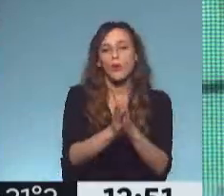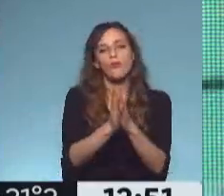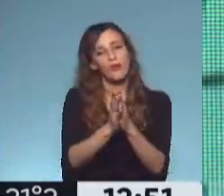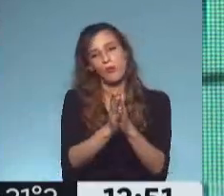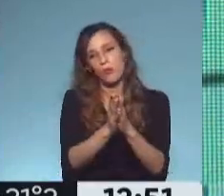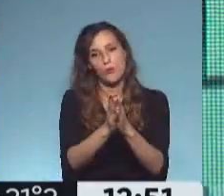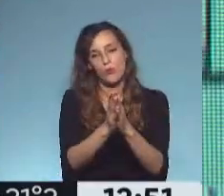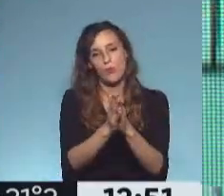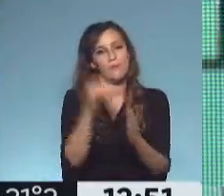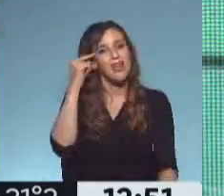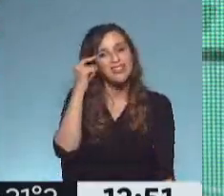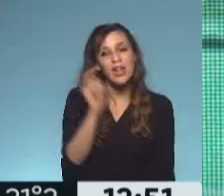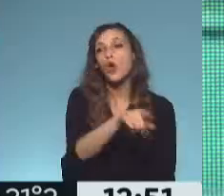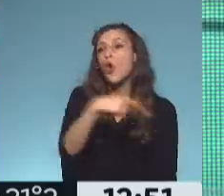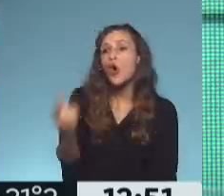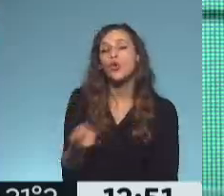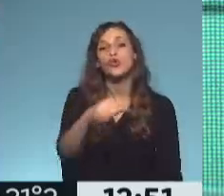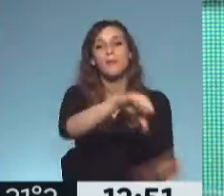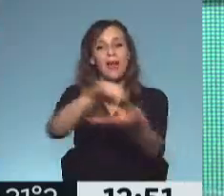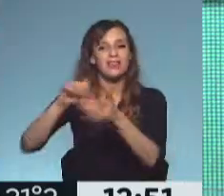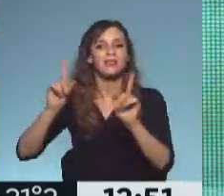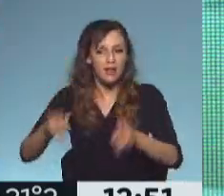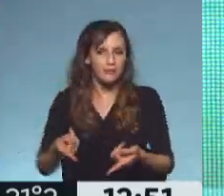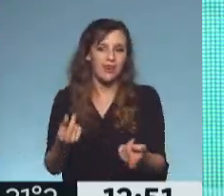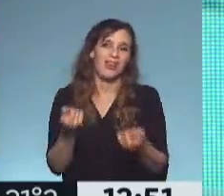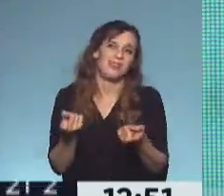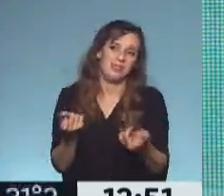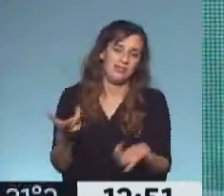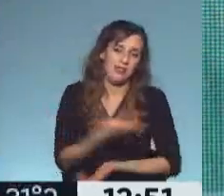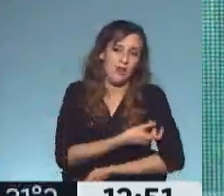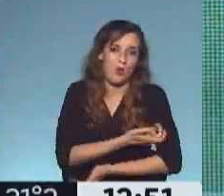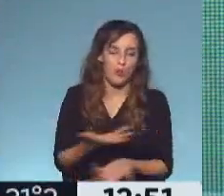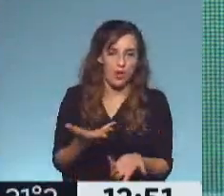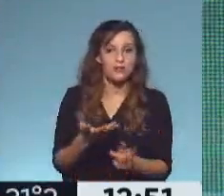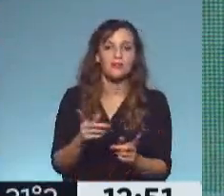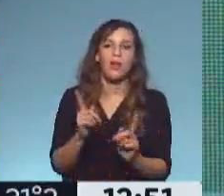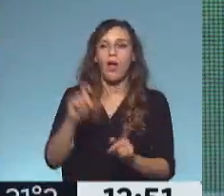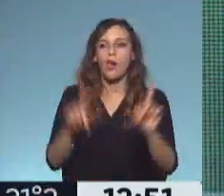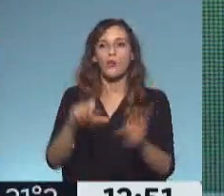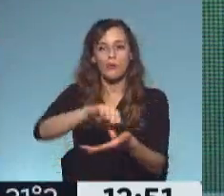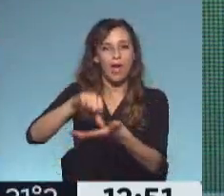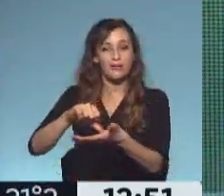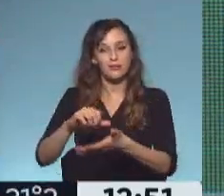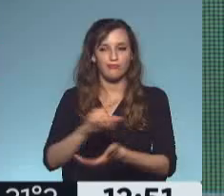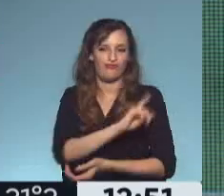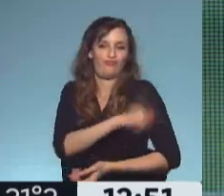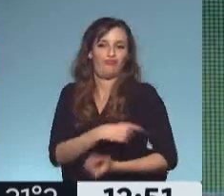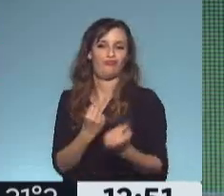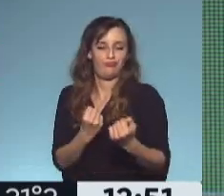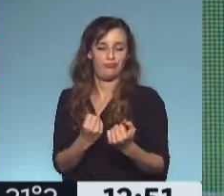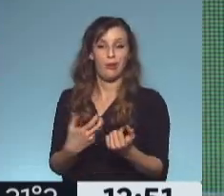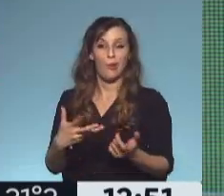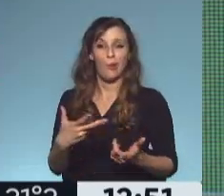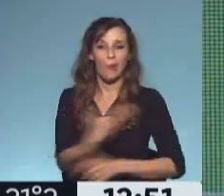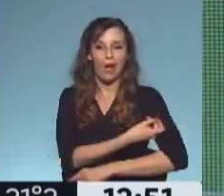o en todo el mundo que están necesitando esas vacunas, y estas naciones, como tienen mucho poderío económico y mucho poder en todos los sentidos de la palabra, están acaparando